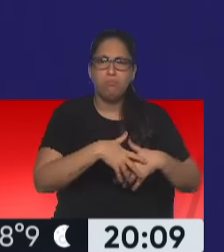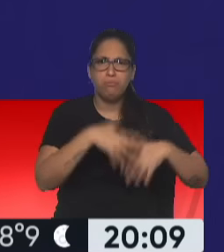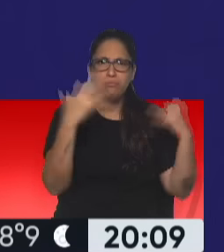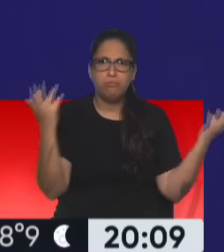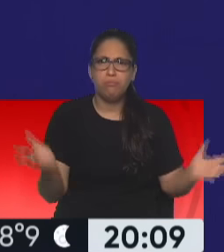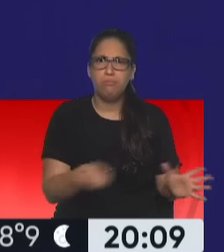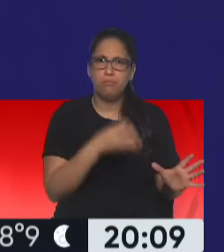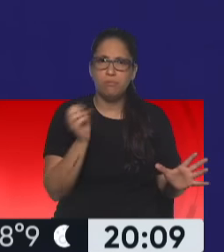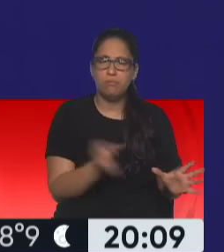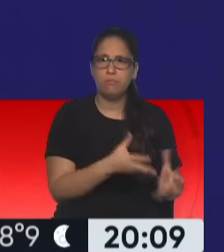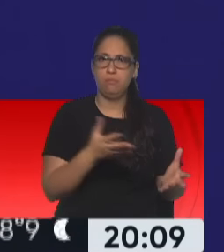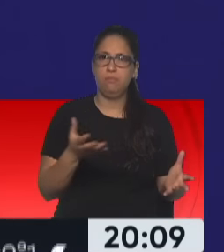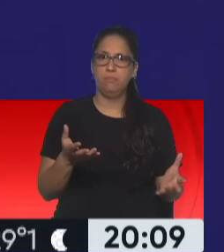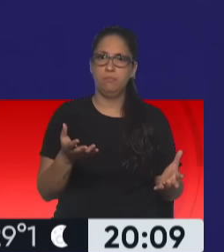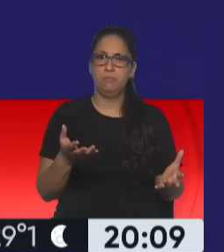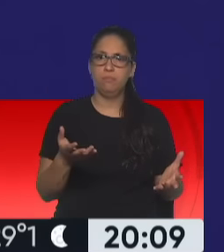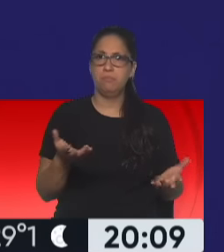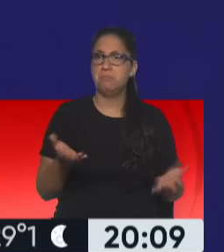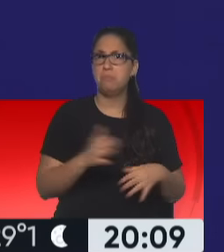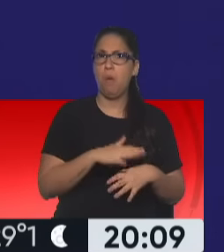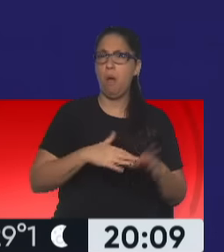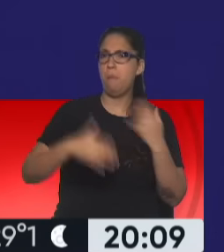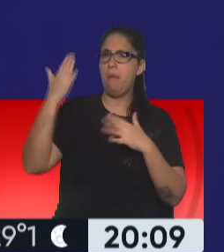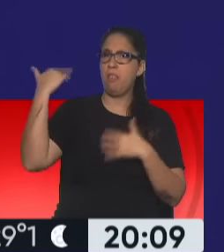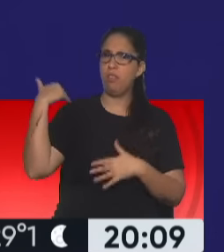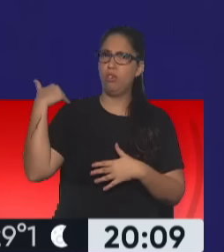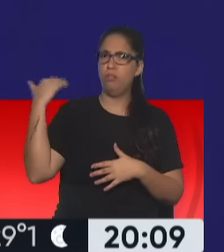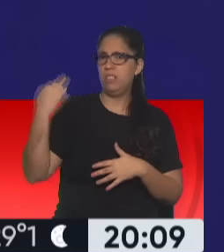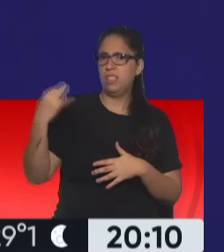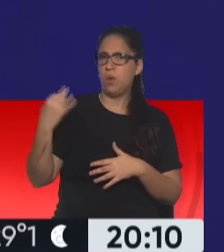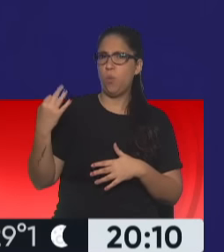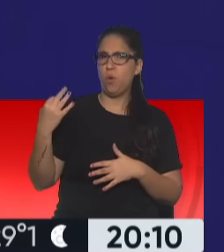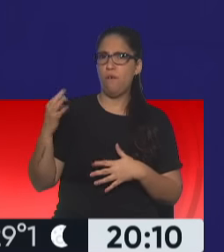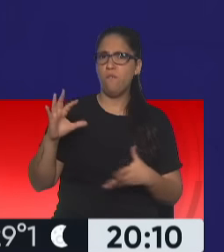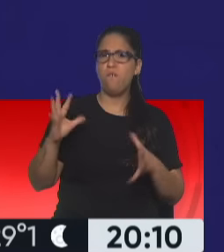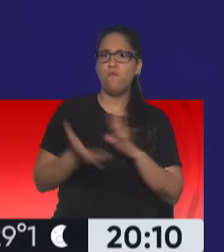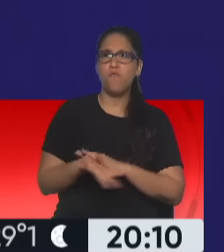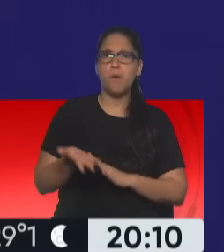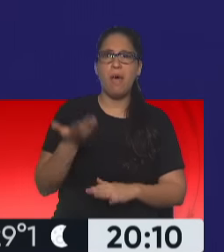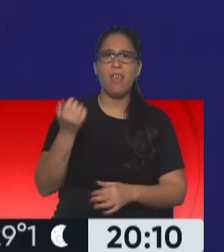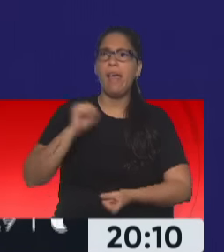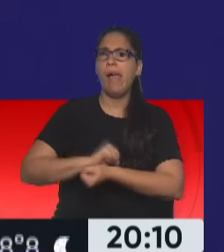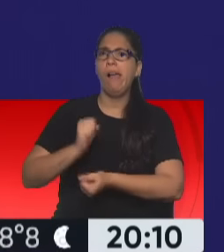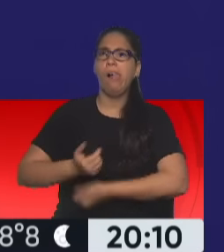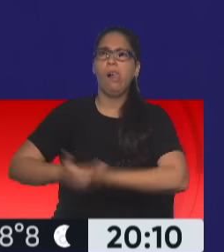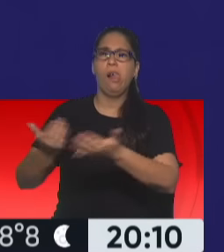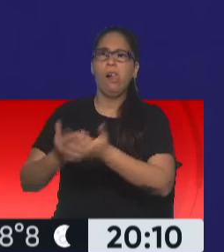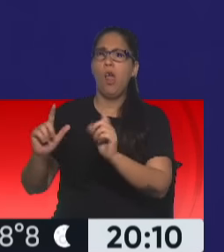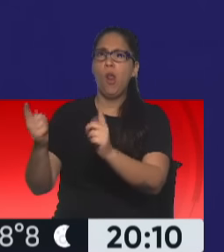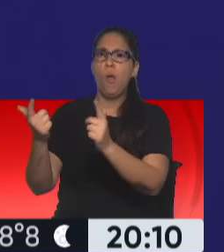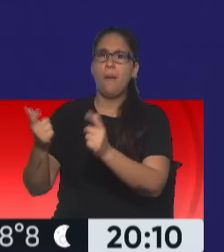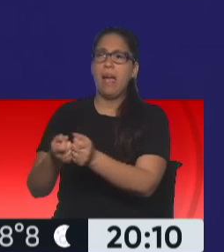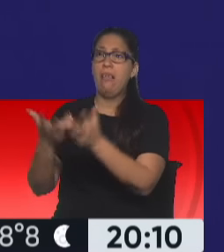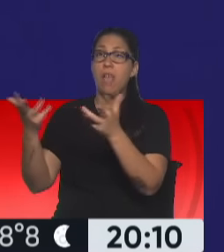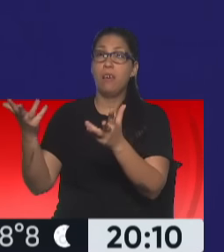Entonces, digo, ¿no será que en aquella época no tenían forma de hacer convalidación monetaria y consecuentemente